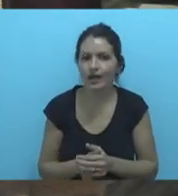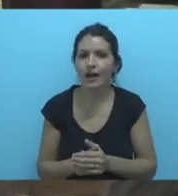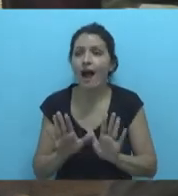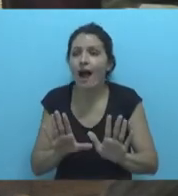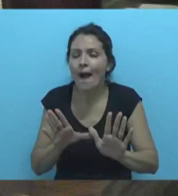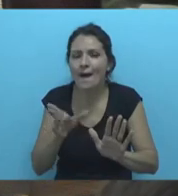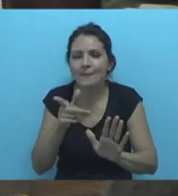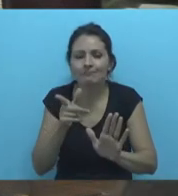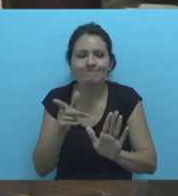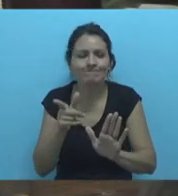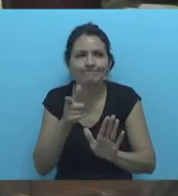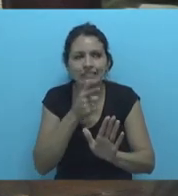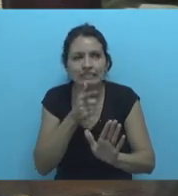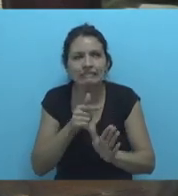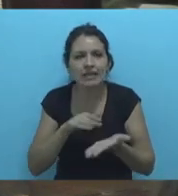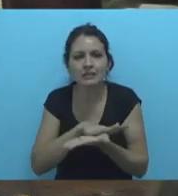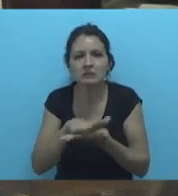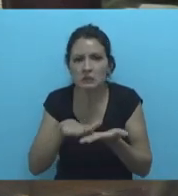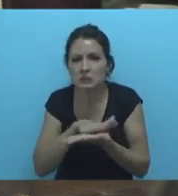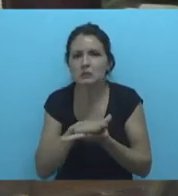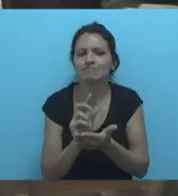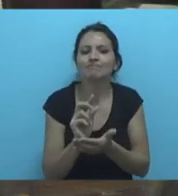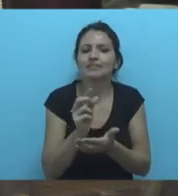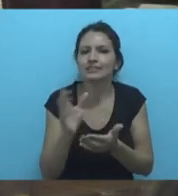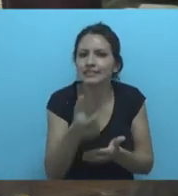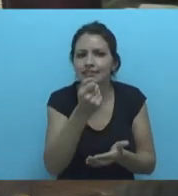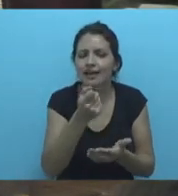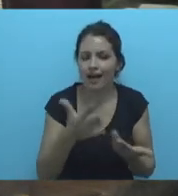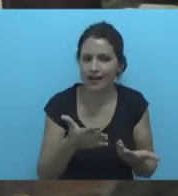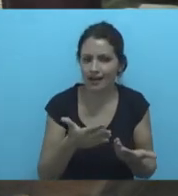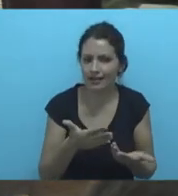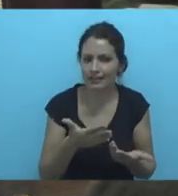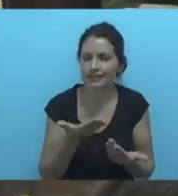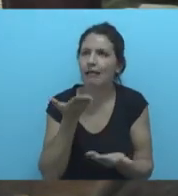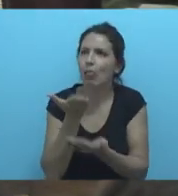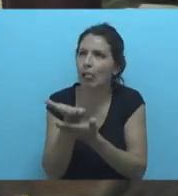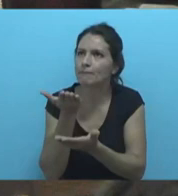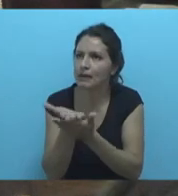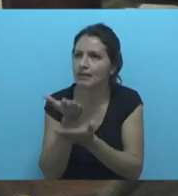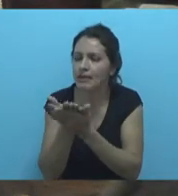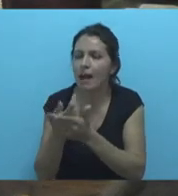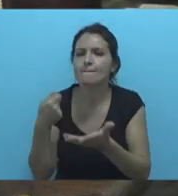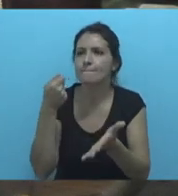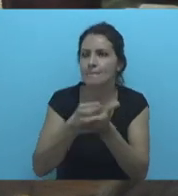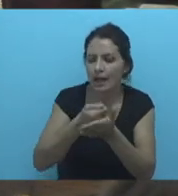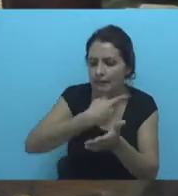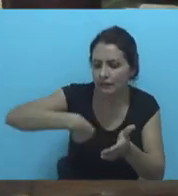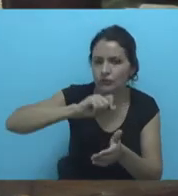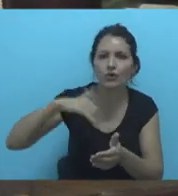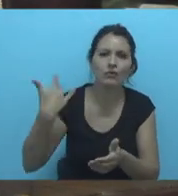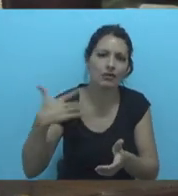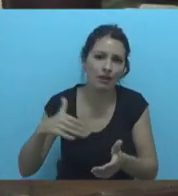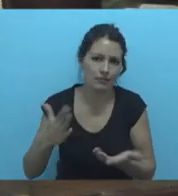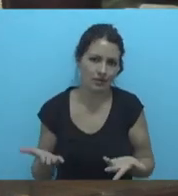de actualizarlo, tendríamos que tener la fuerza de exigir para arriba que lo estén pagando rápidamente y que todo eso